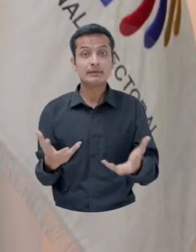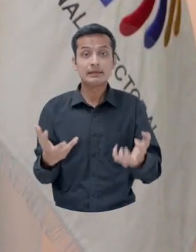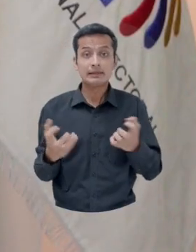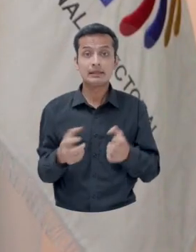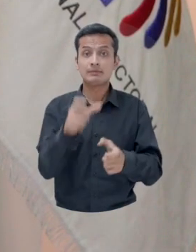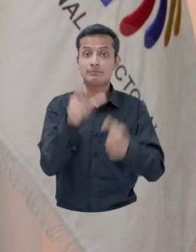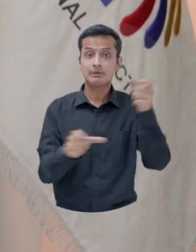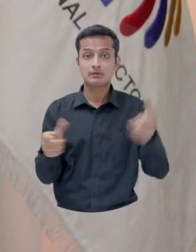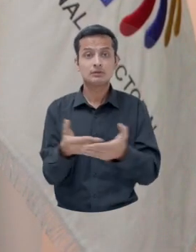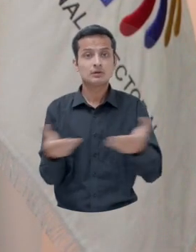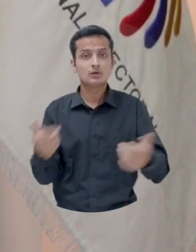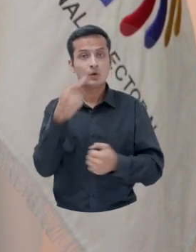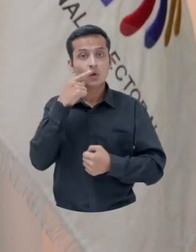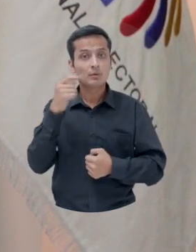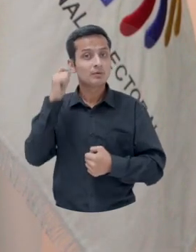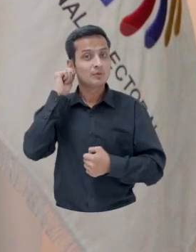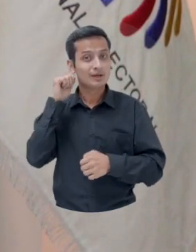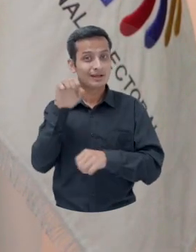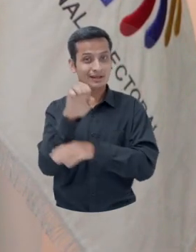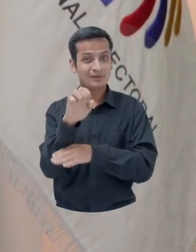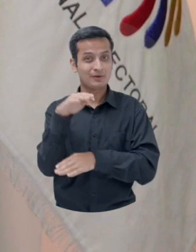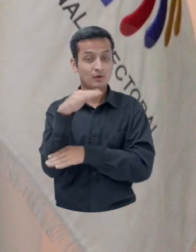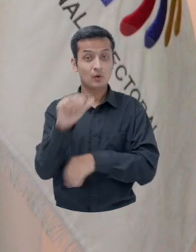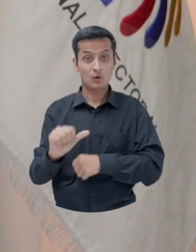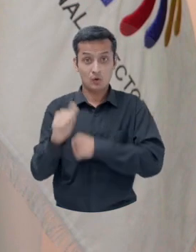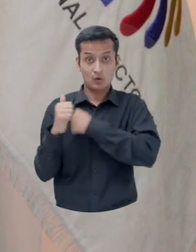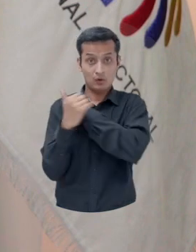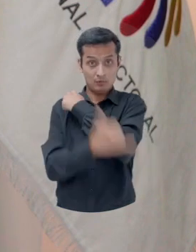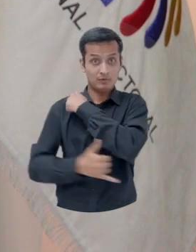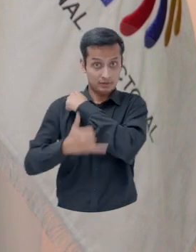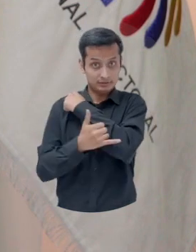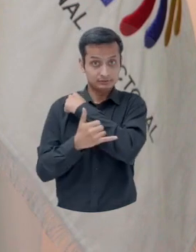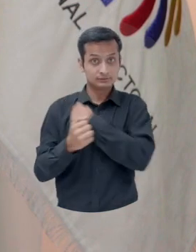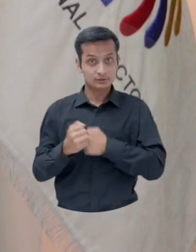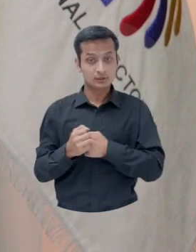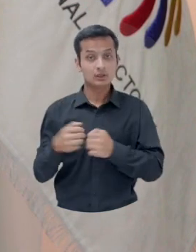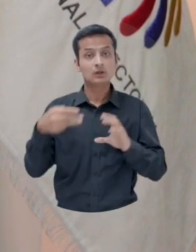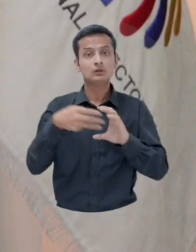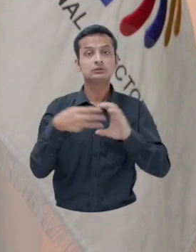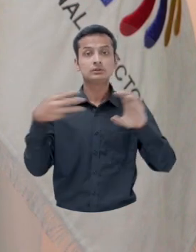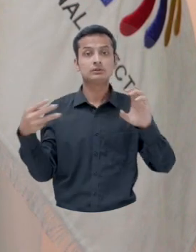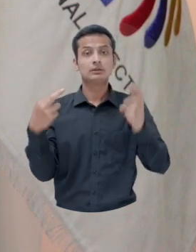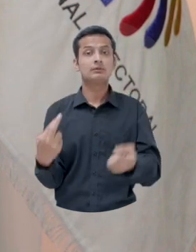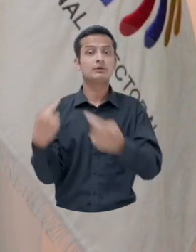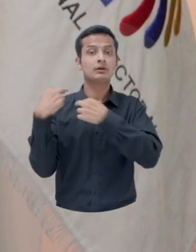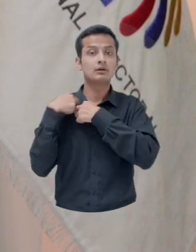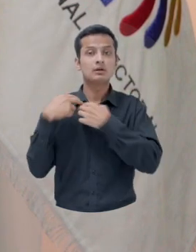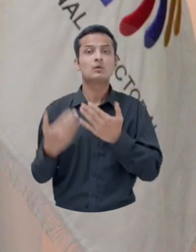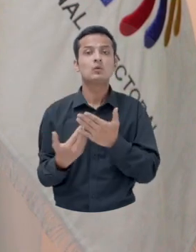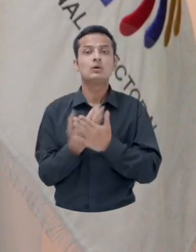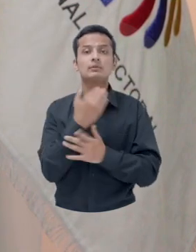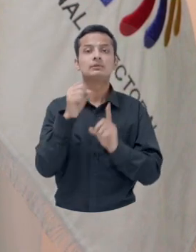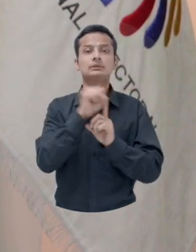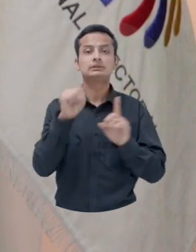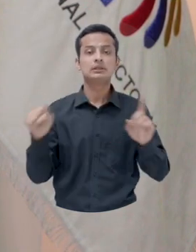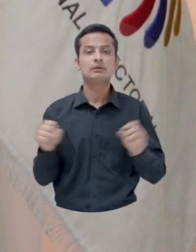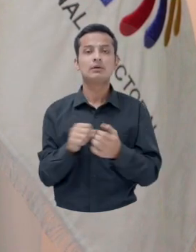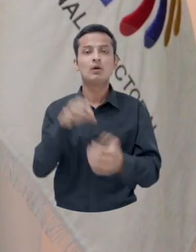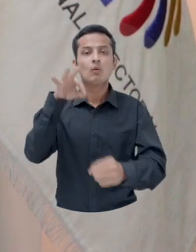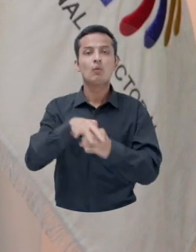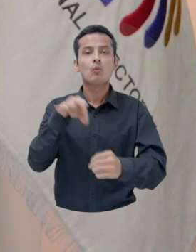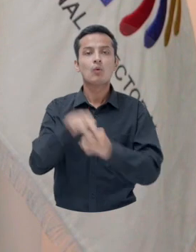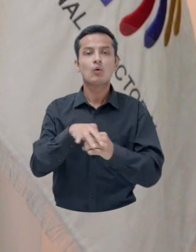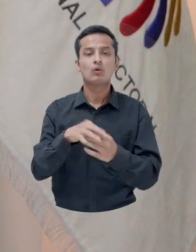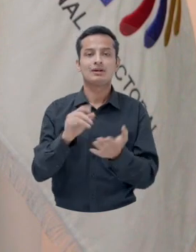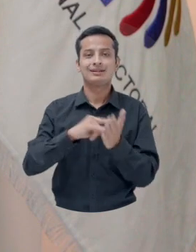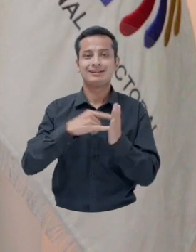de facilitar la participación de las ecuatorianas y ecuatorianos que habitan en el exterior, el Consejo Nacional Electoral implementó la